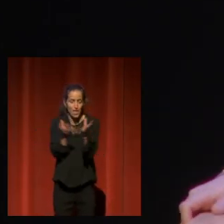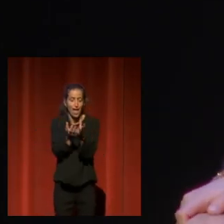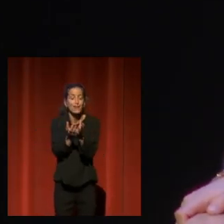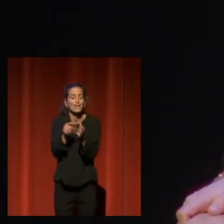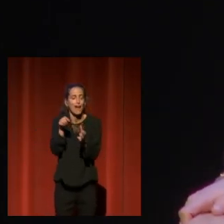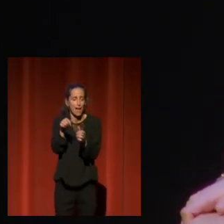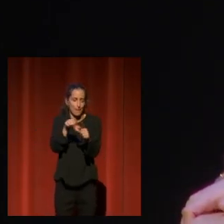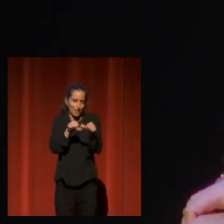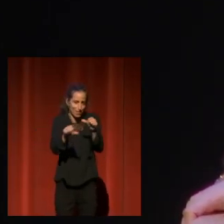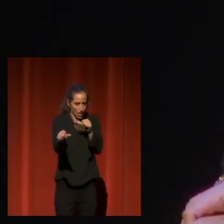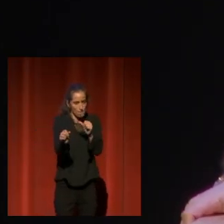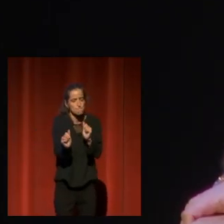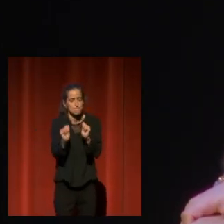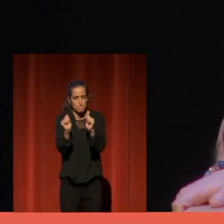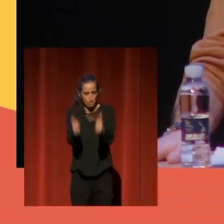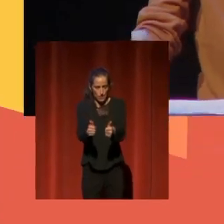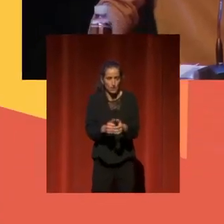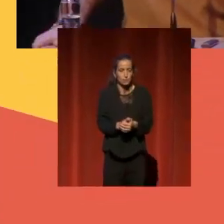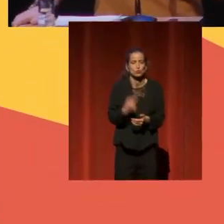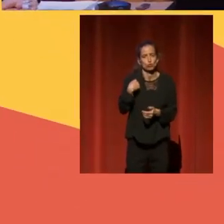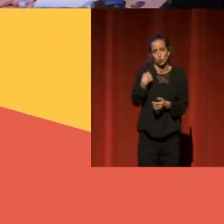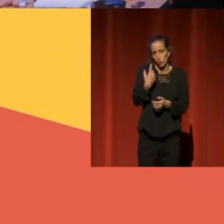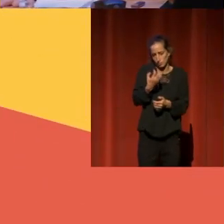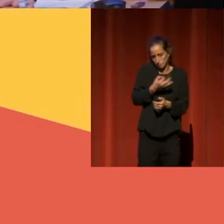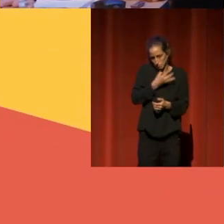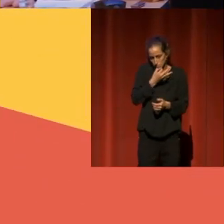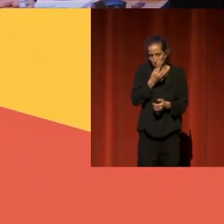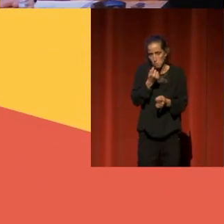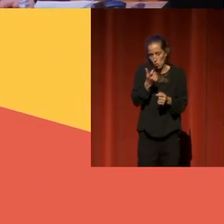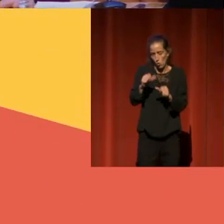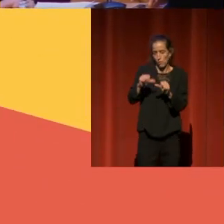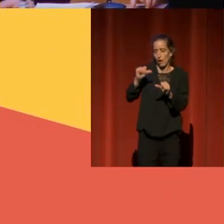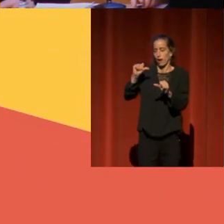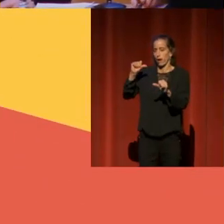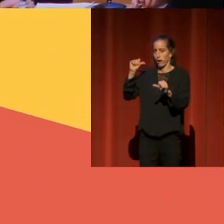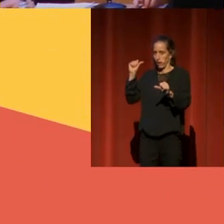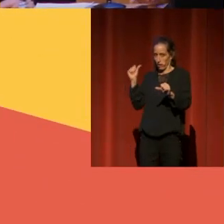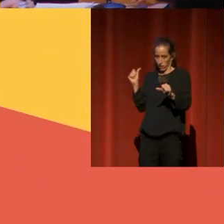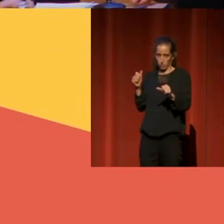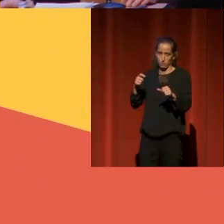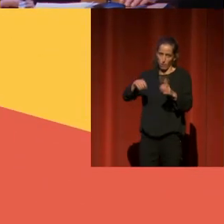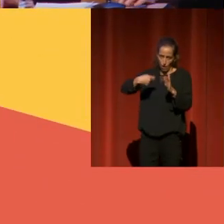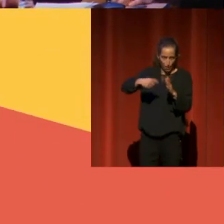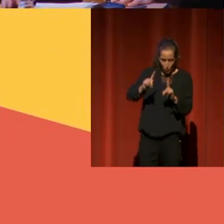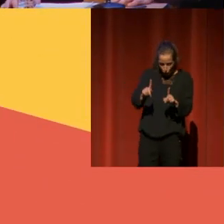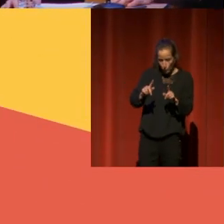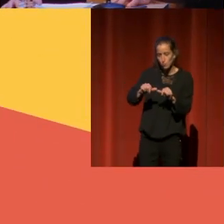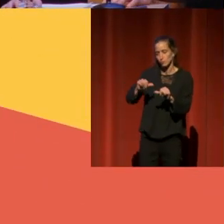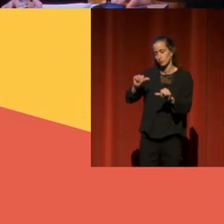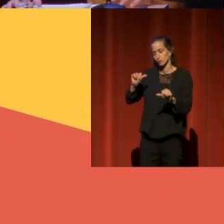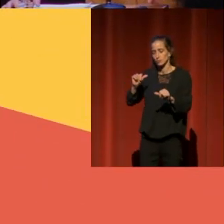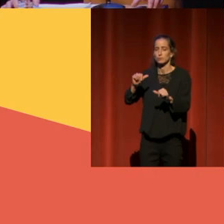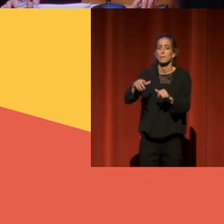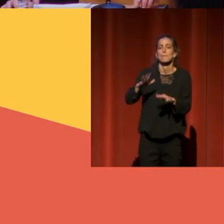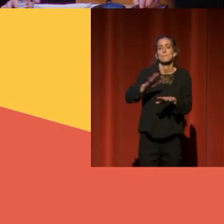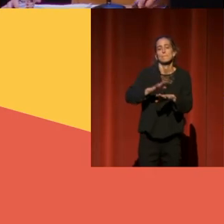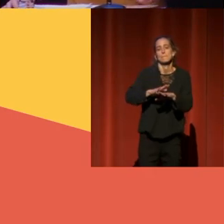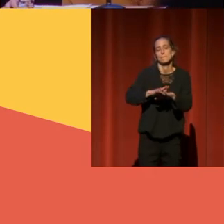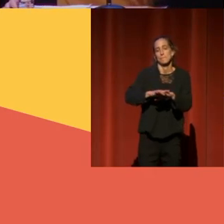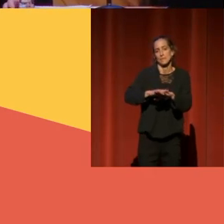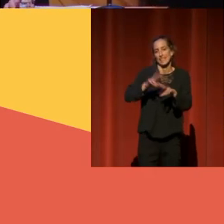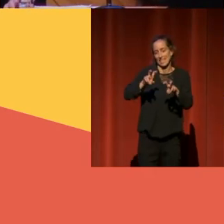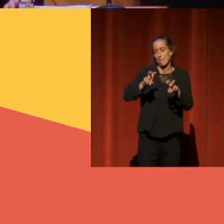breve repaso, nada exhaustivo, por algunos hitos de esta revolución para ilustrar esta